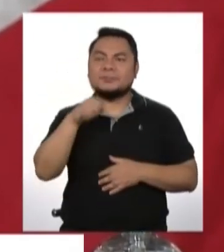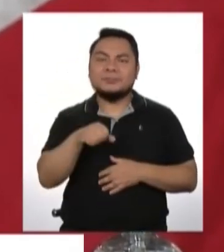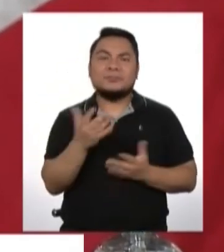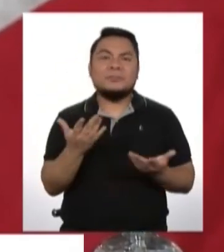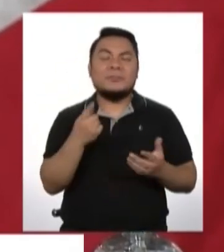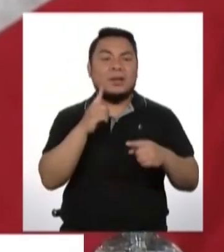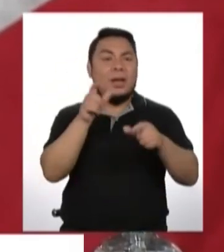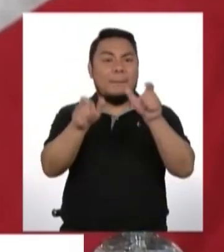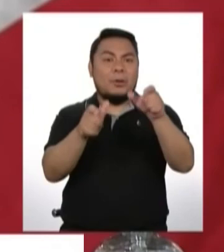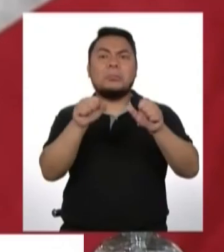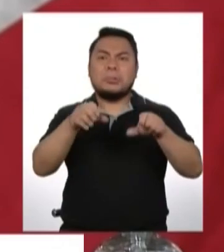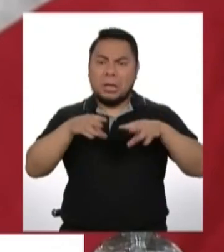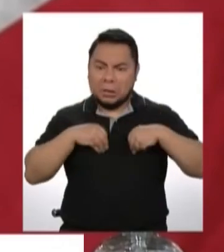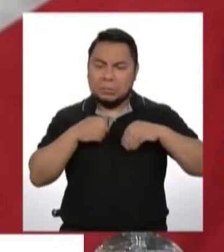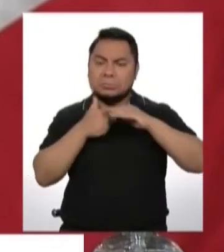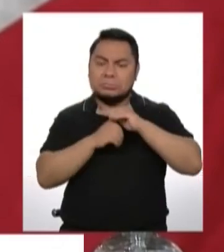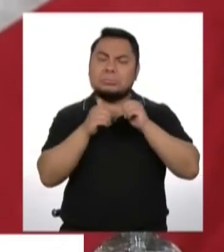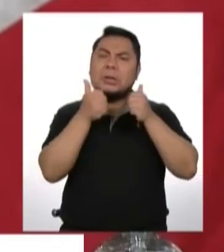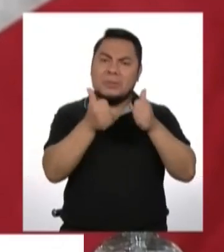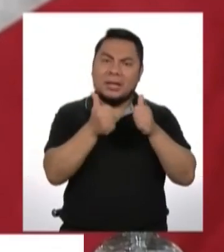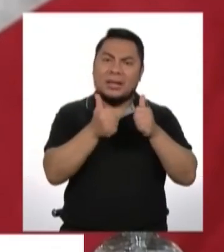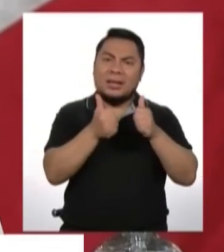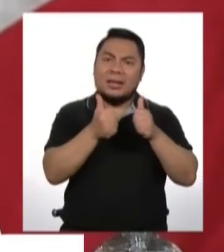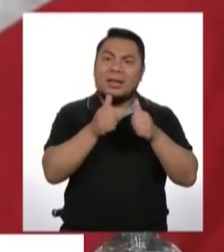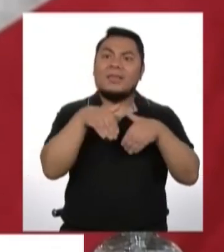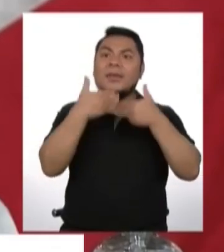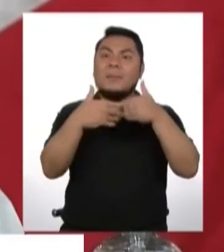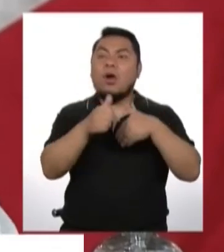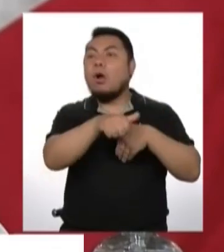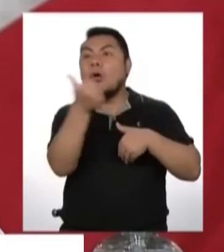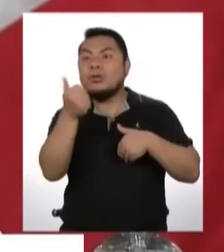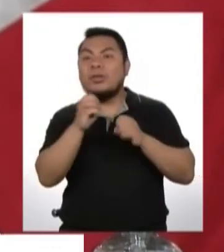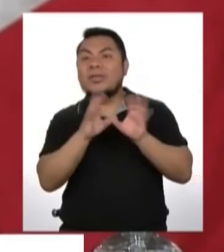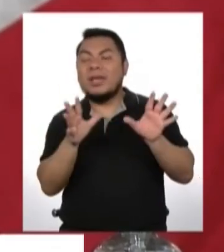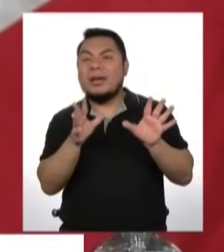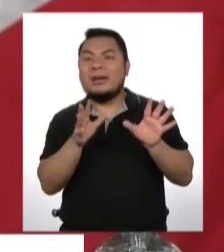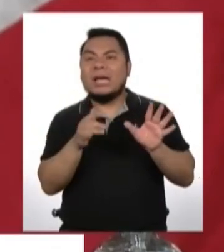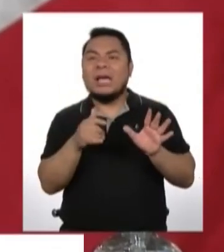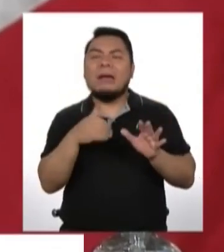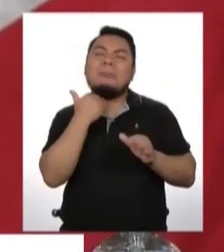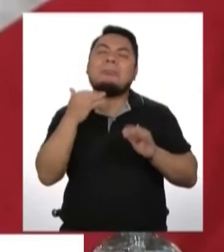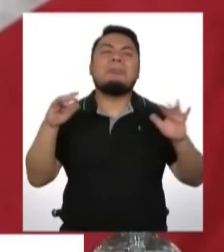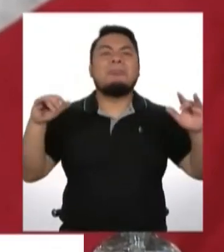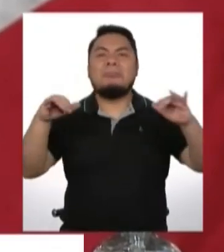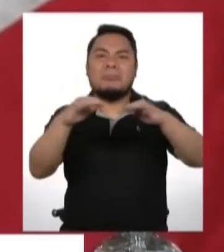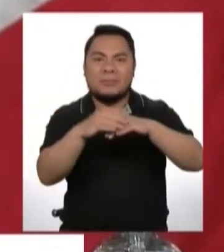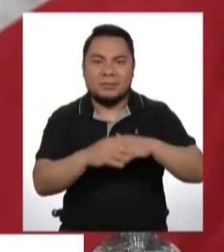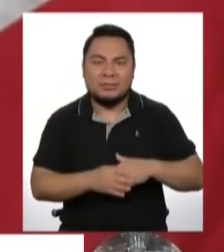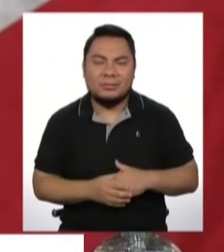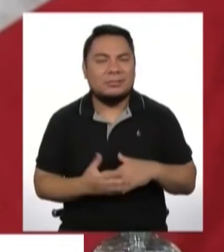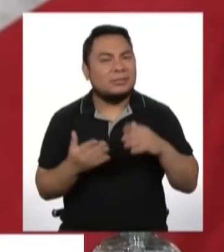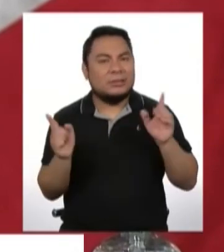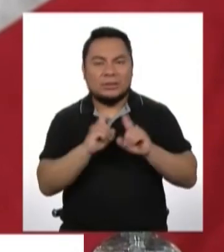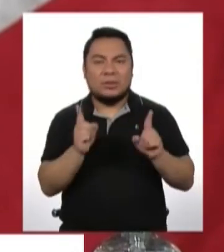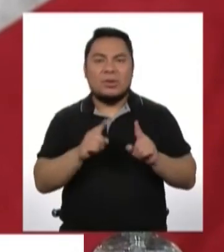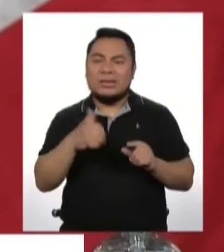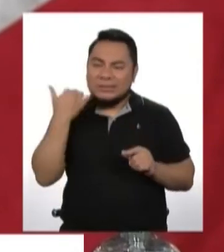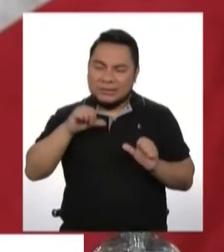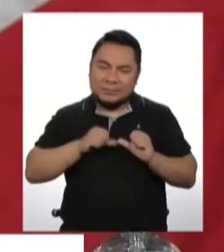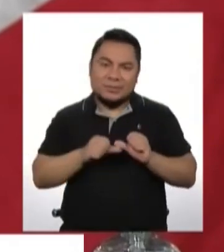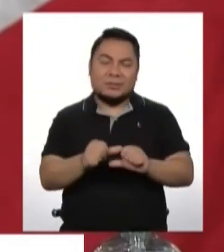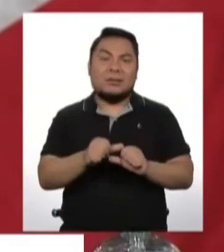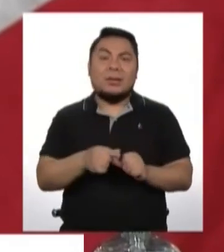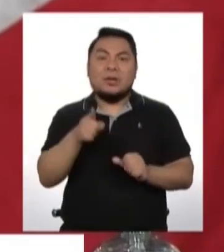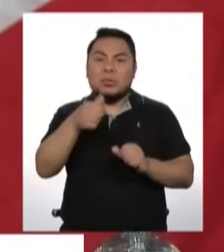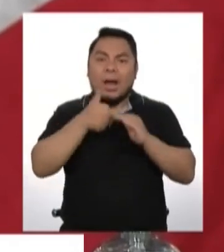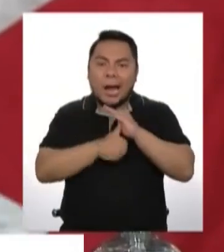favorable de la población, que otros días no. Y entonces, un día que bajemos nuestro esfuerzo, hacemos el